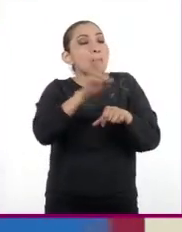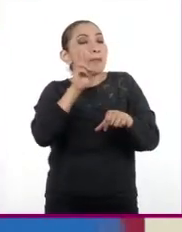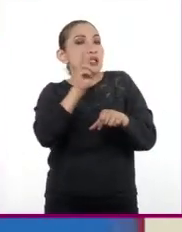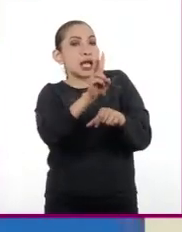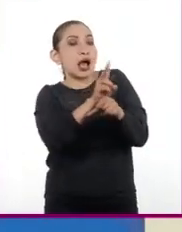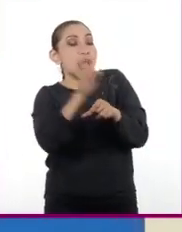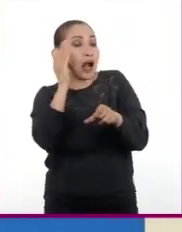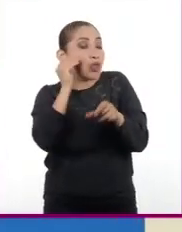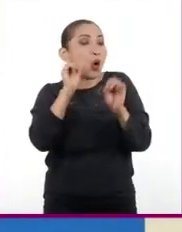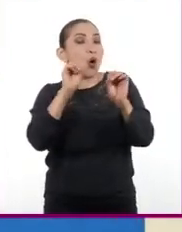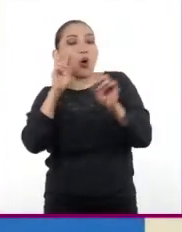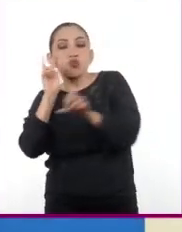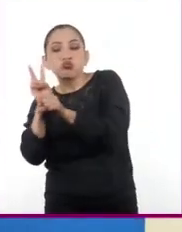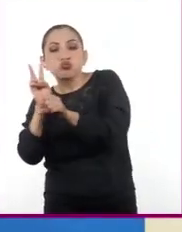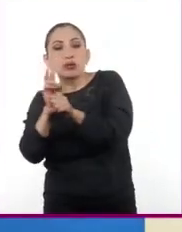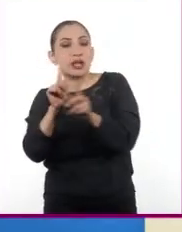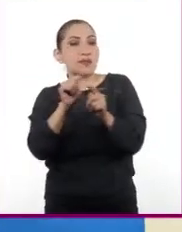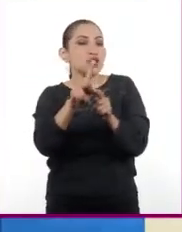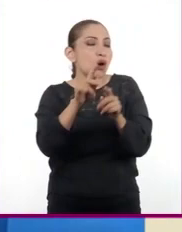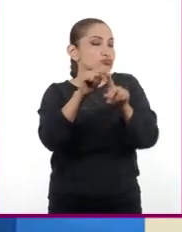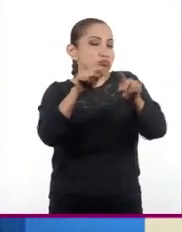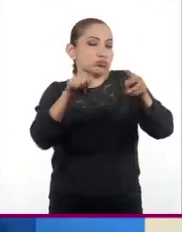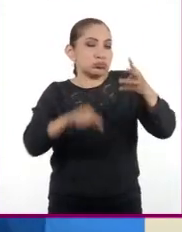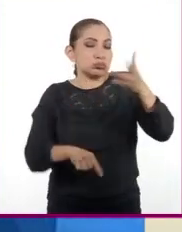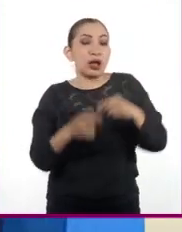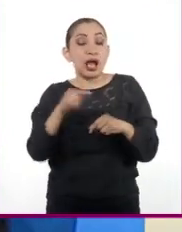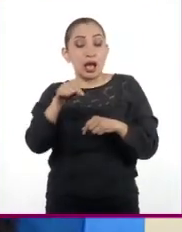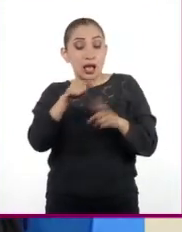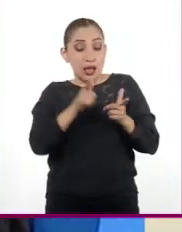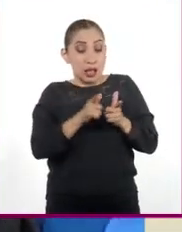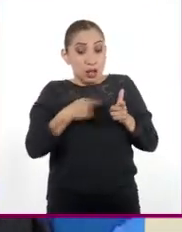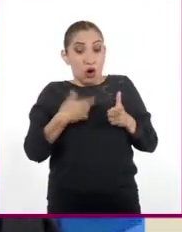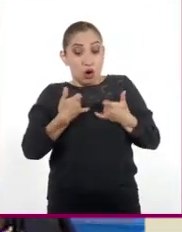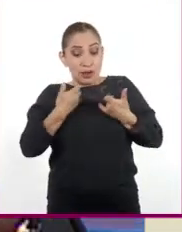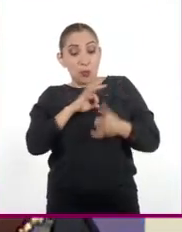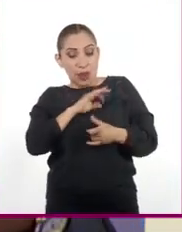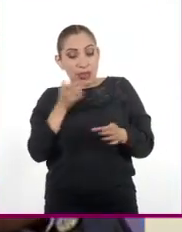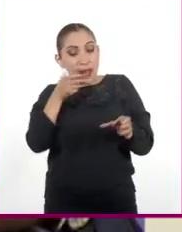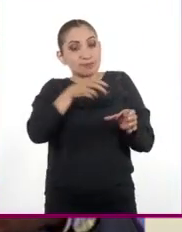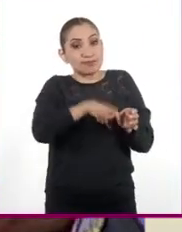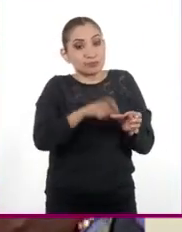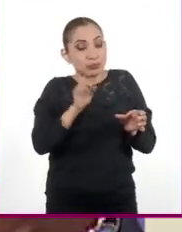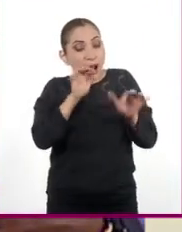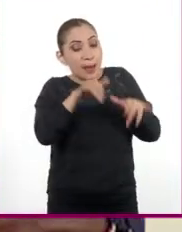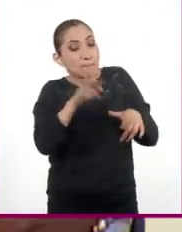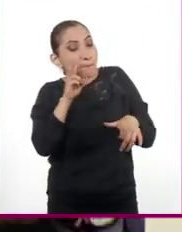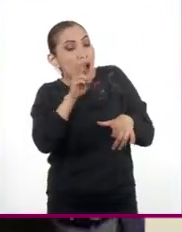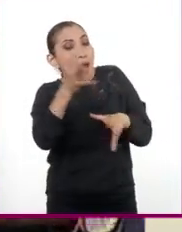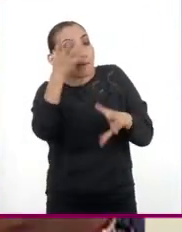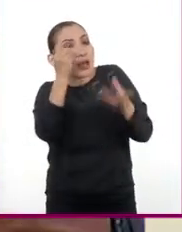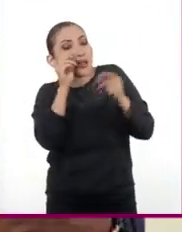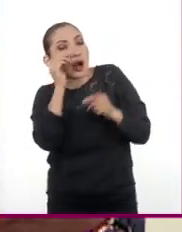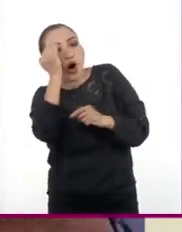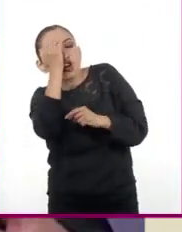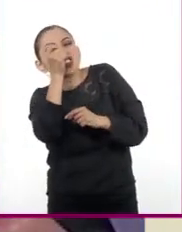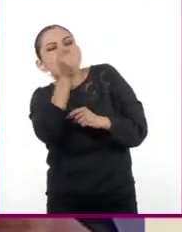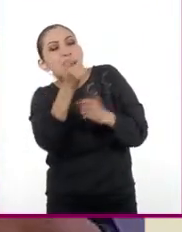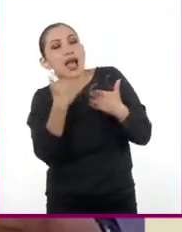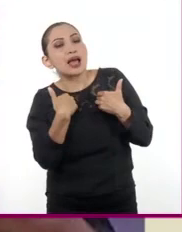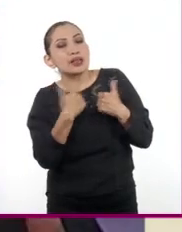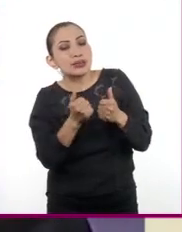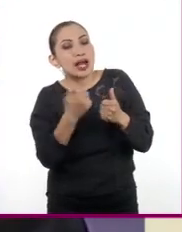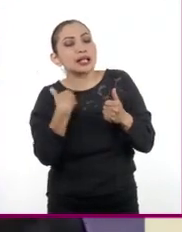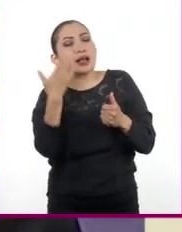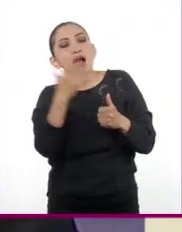de seguimiento, pero es un magnífico espacio para los jóvenes, para que ellos aprendan a conocer, a entender